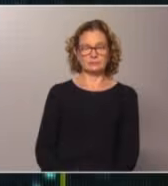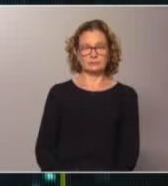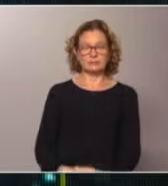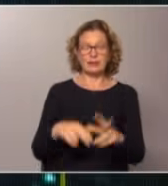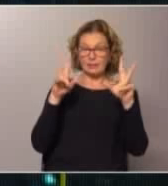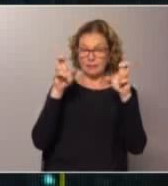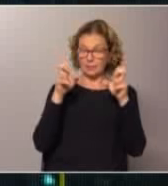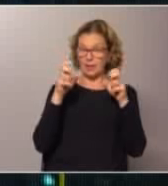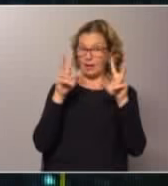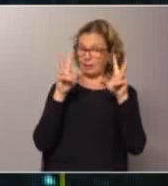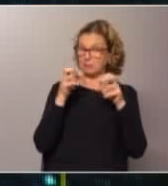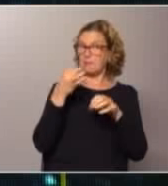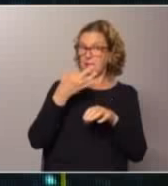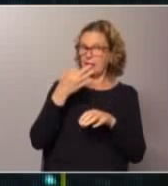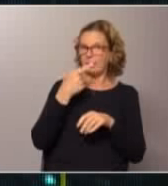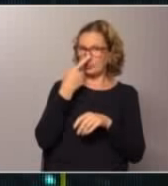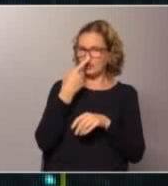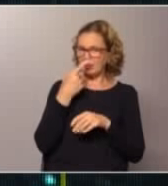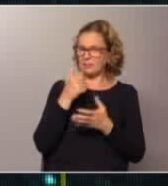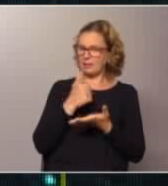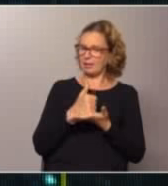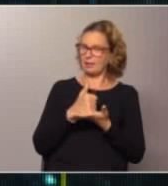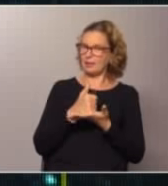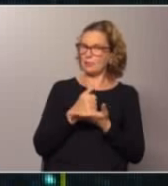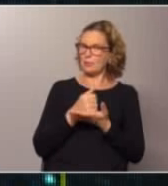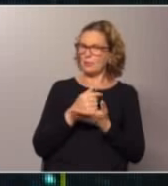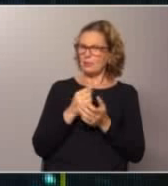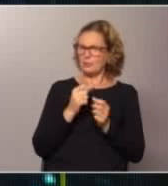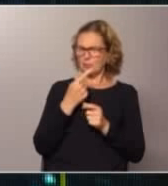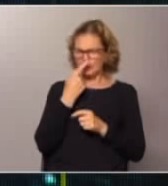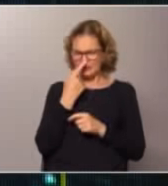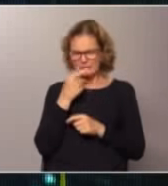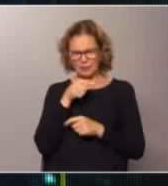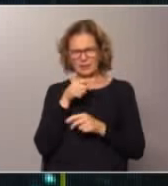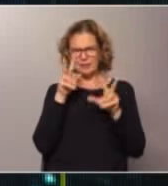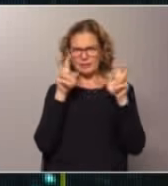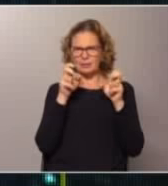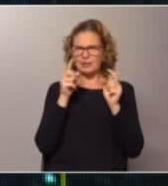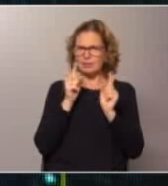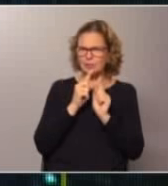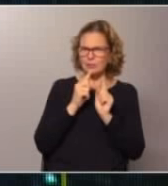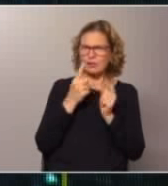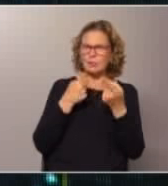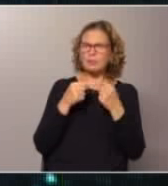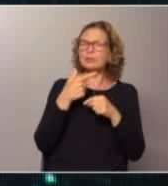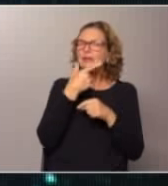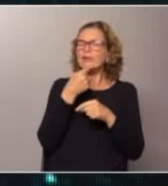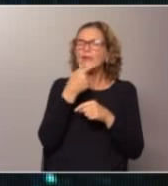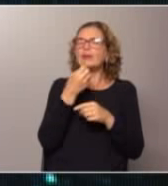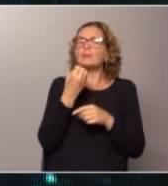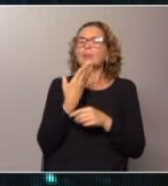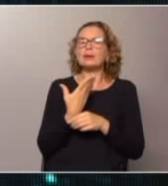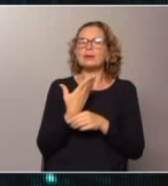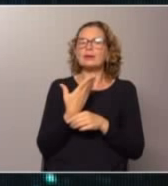temas realmente interesantes y sobre todo muy muy interesados en ese tema de la simplificación pero no debe ser tan fácil porque